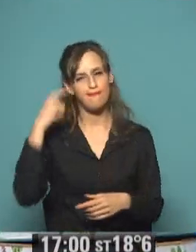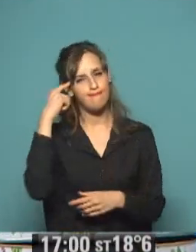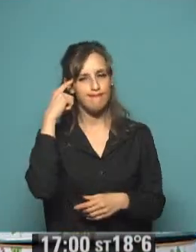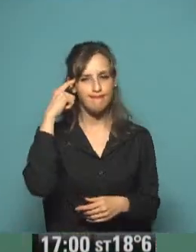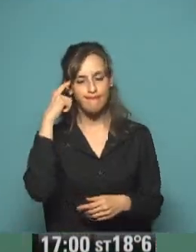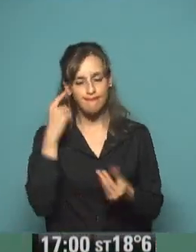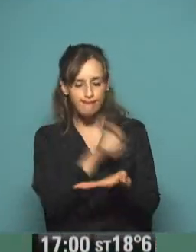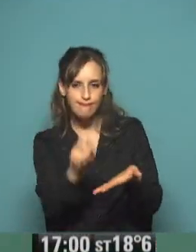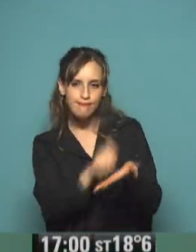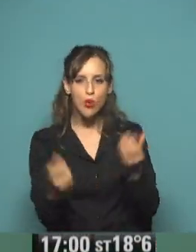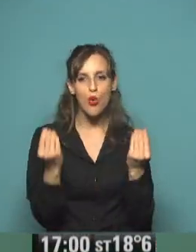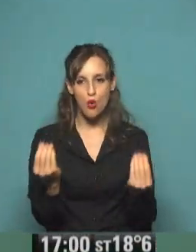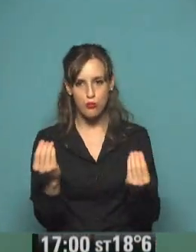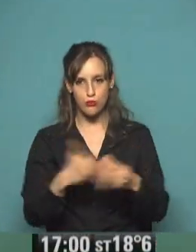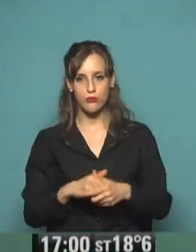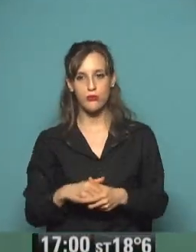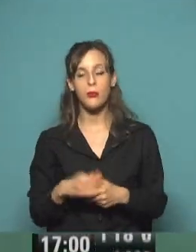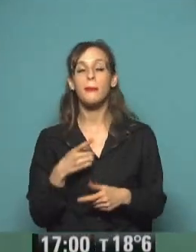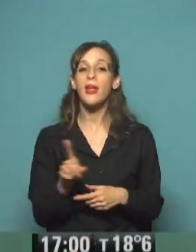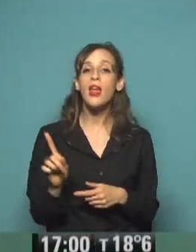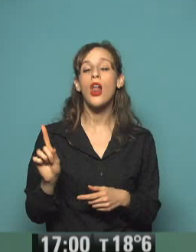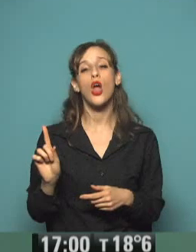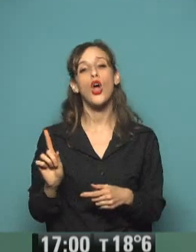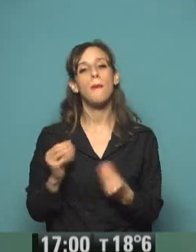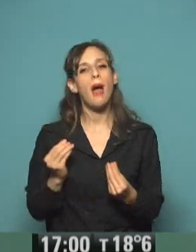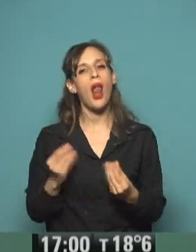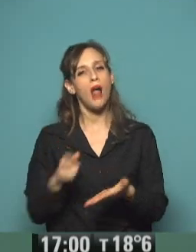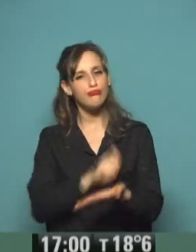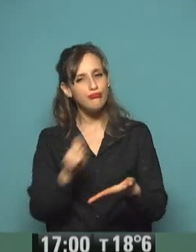nuestra presentación. Pero para poder hacer una